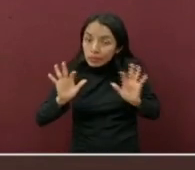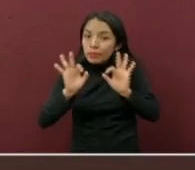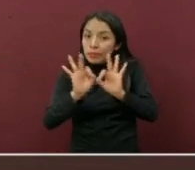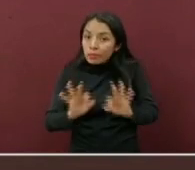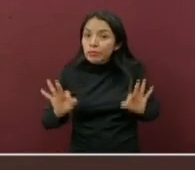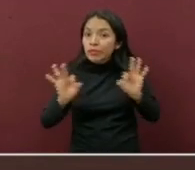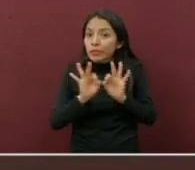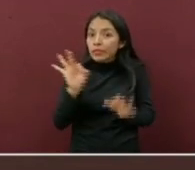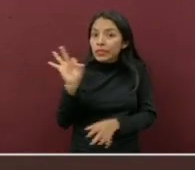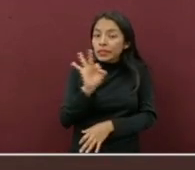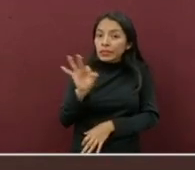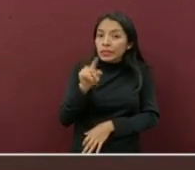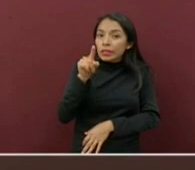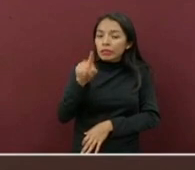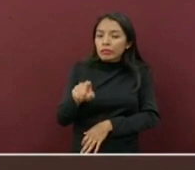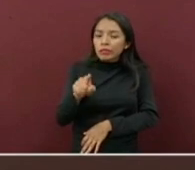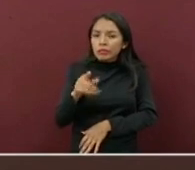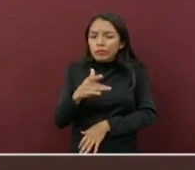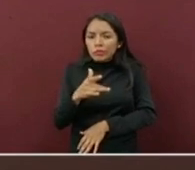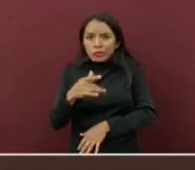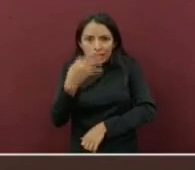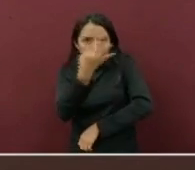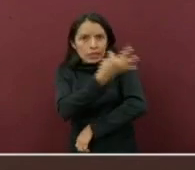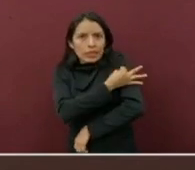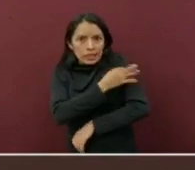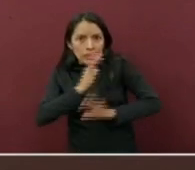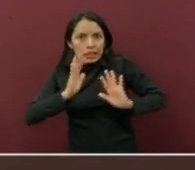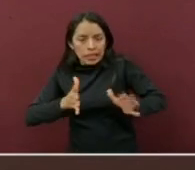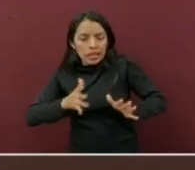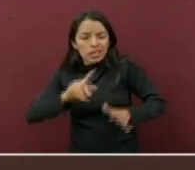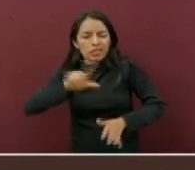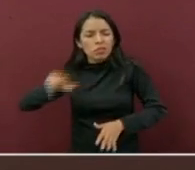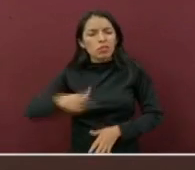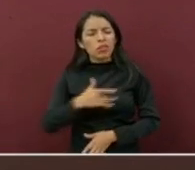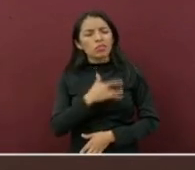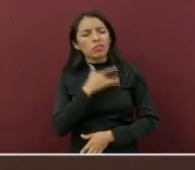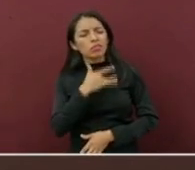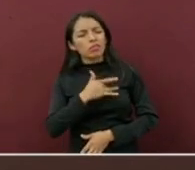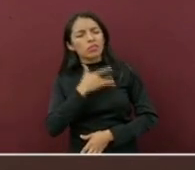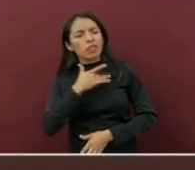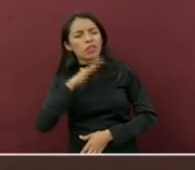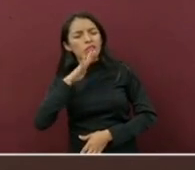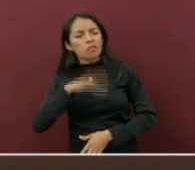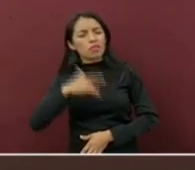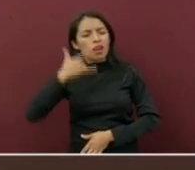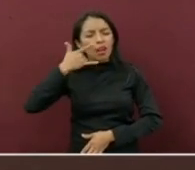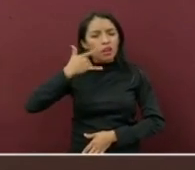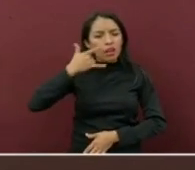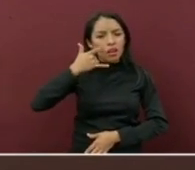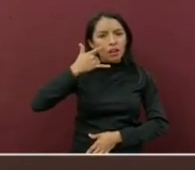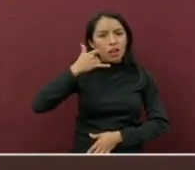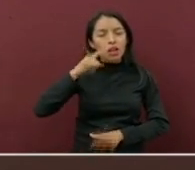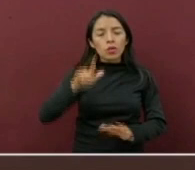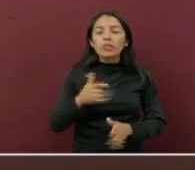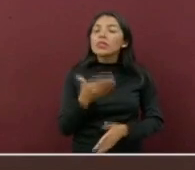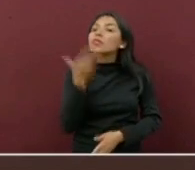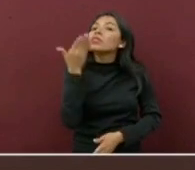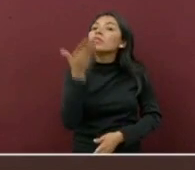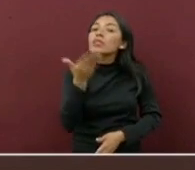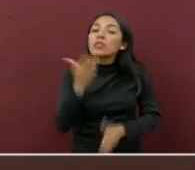usted presenta alguna reacción posterior a la aplicación de la vacuna le pedimos